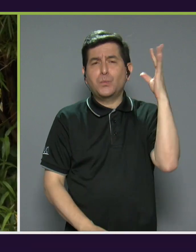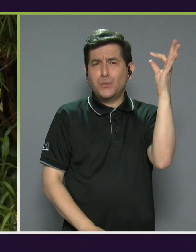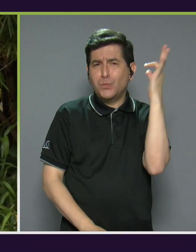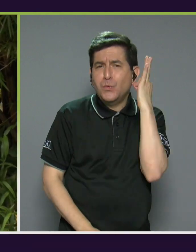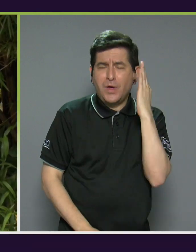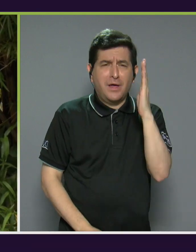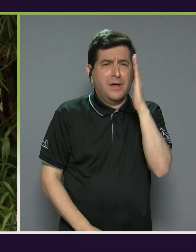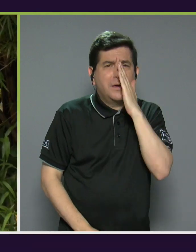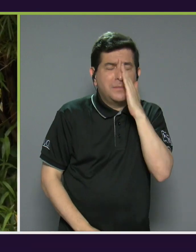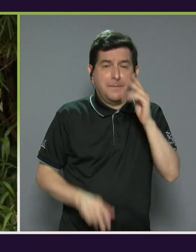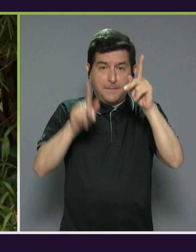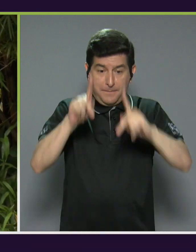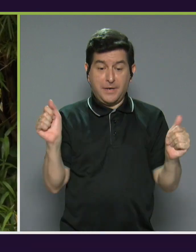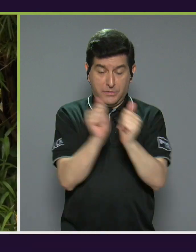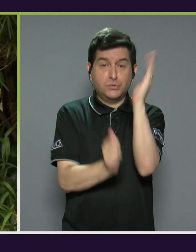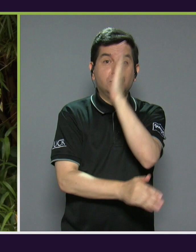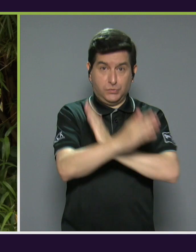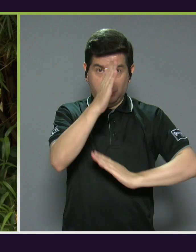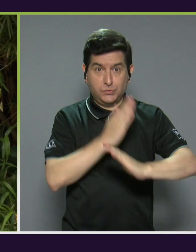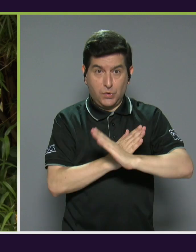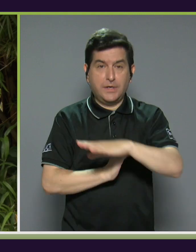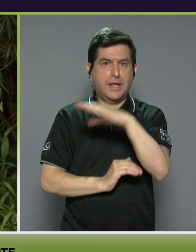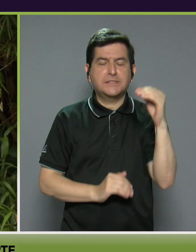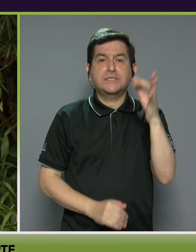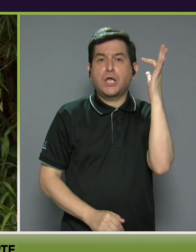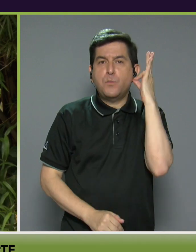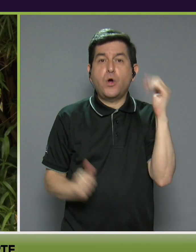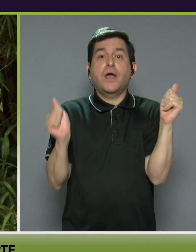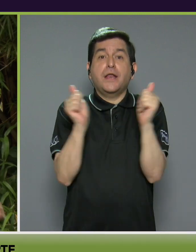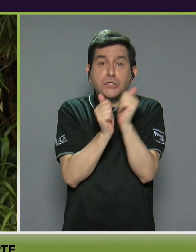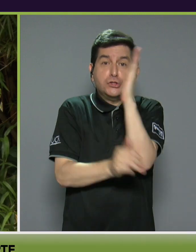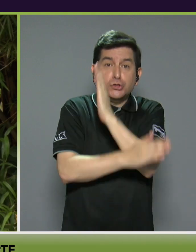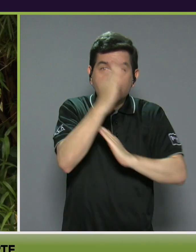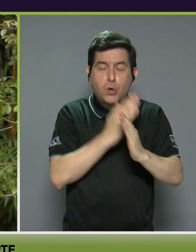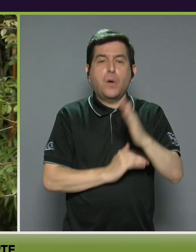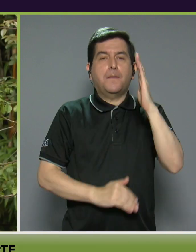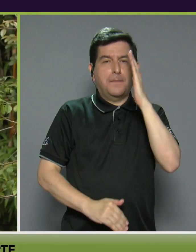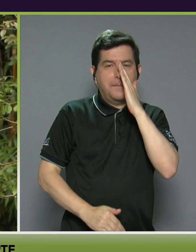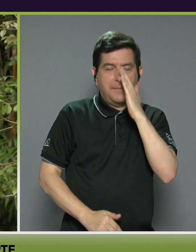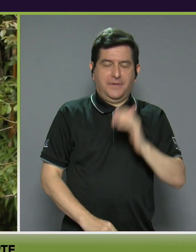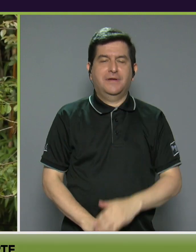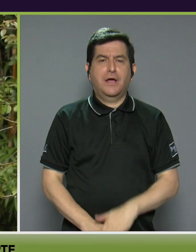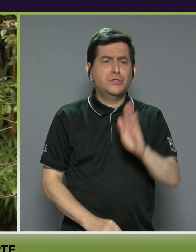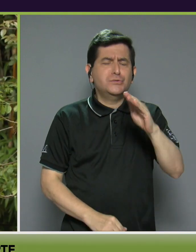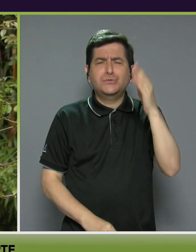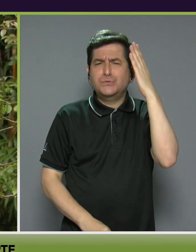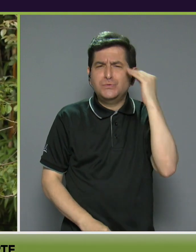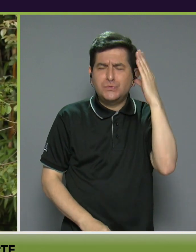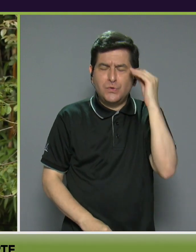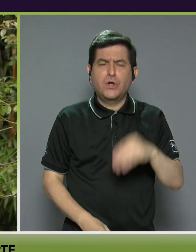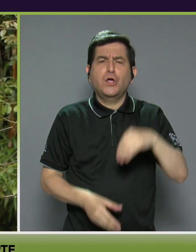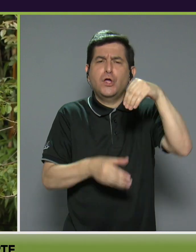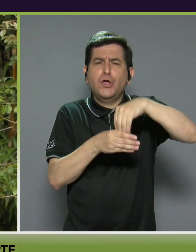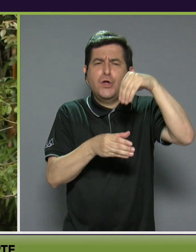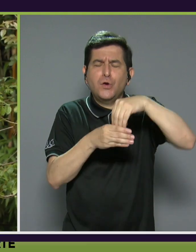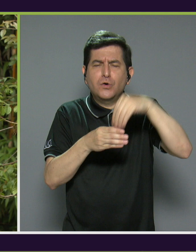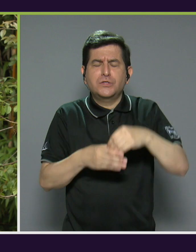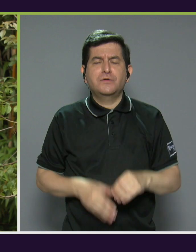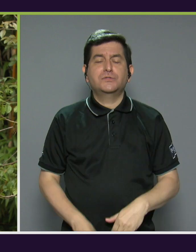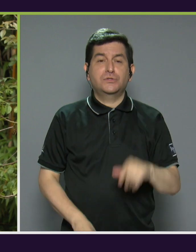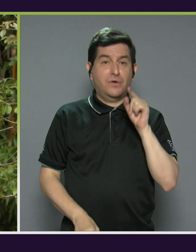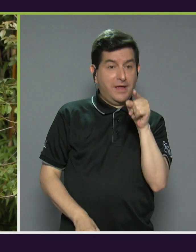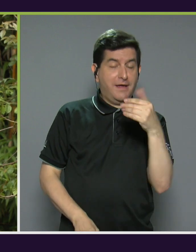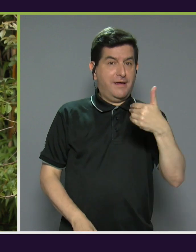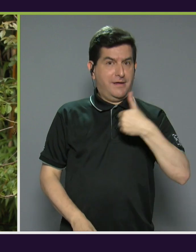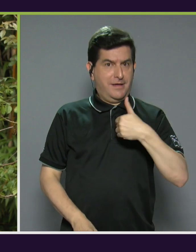mujeres madres de personas con discapacidad y de mujeres con discapacidad madres, sus experiencias y el aporte que han tenido y